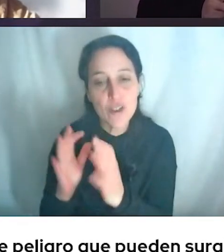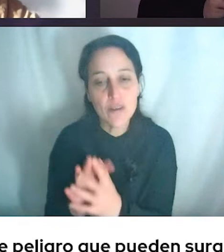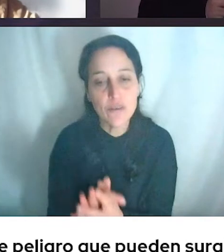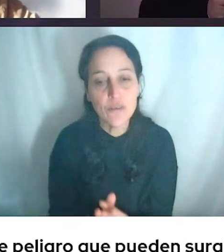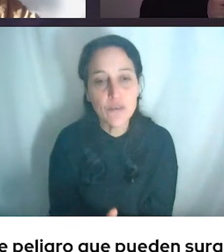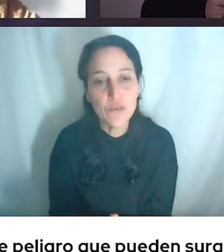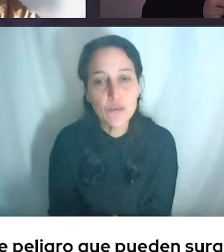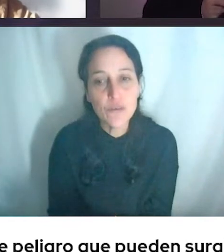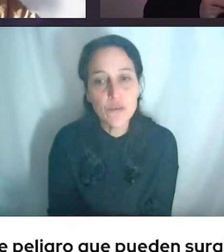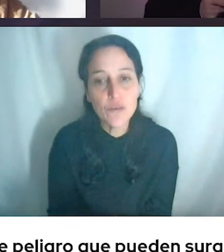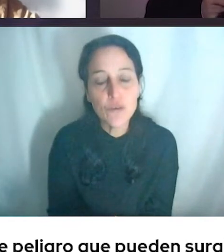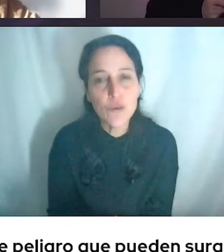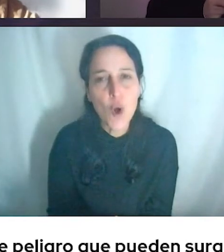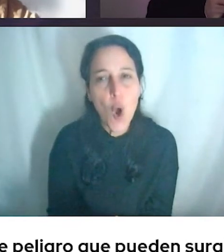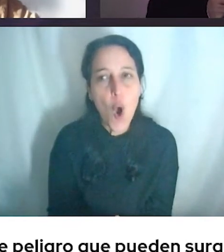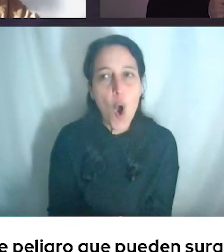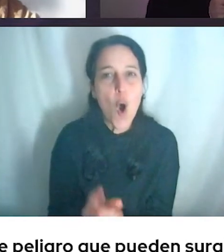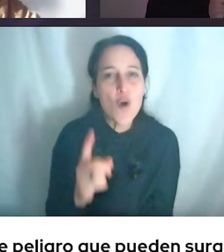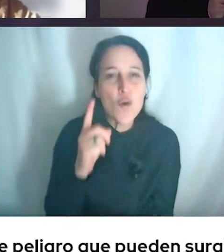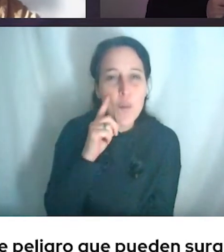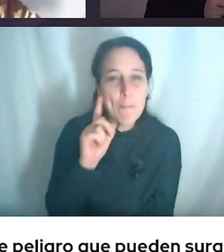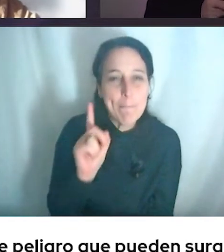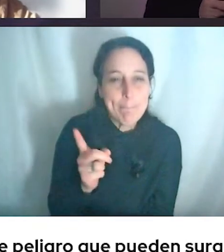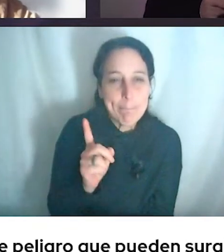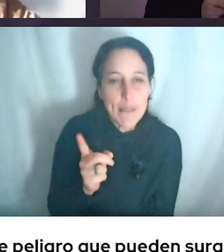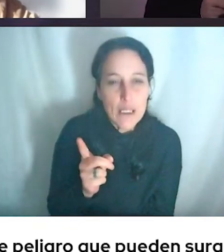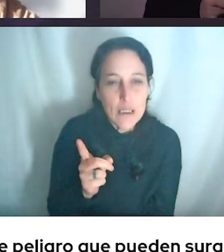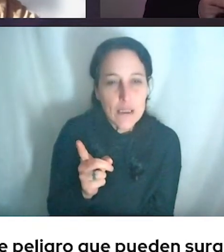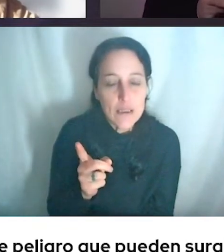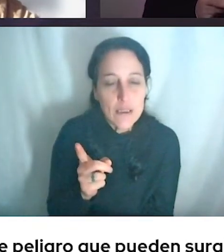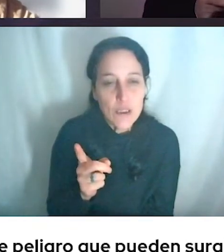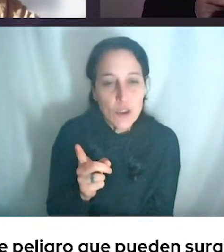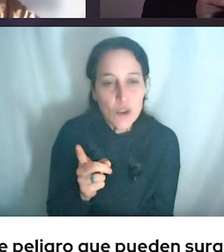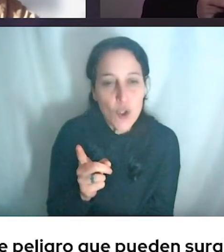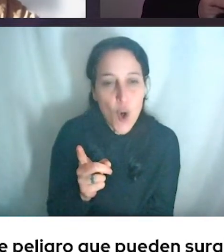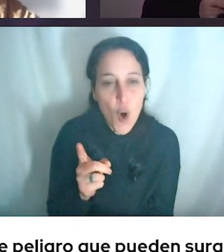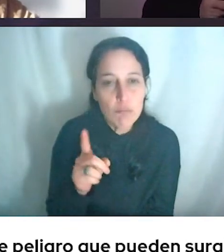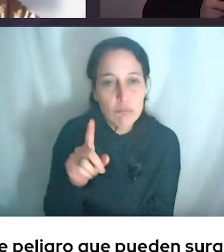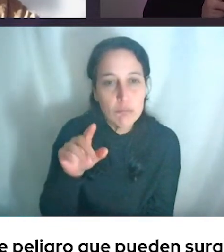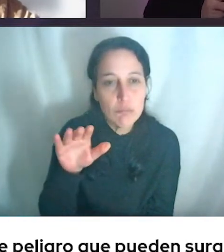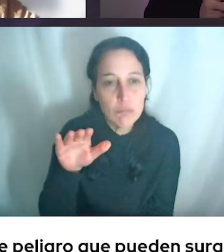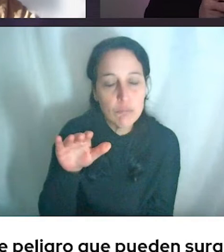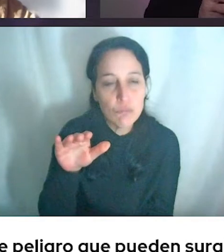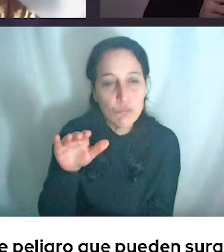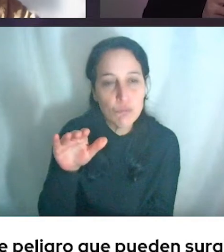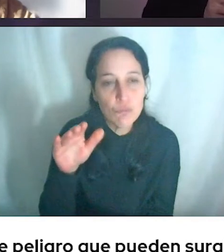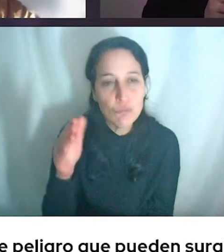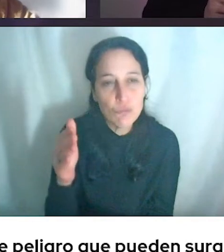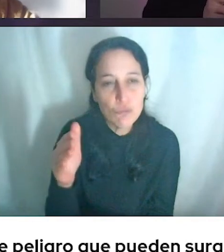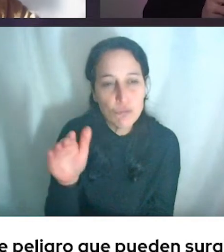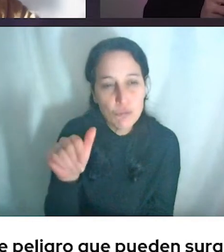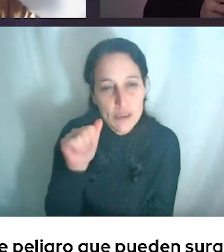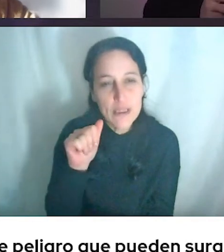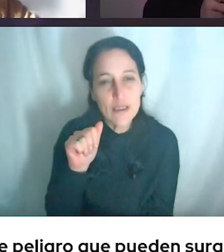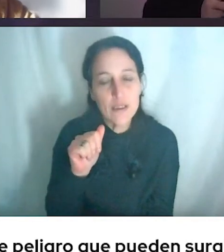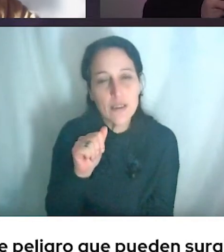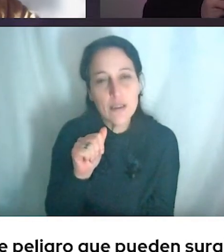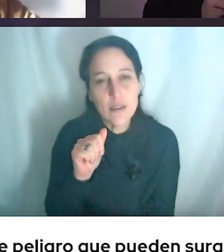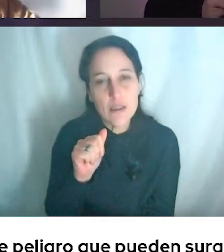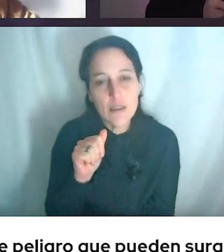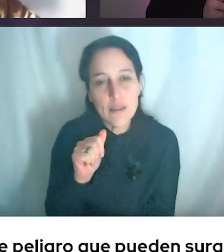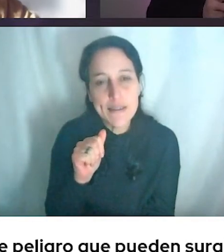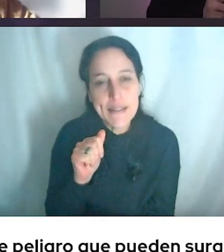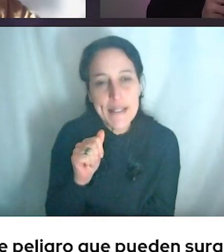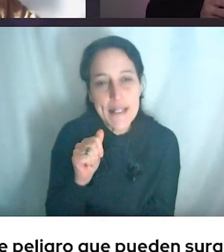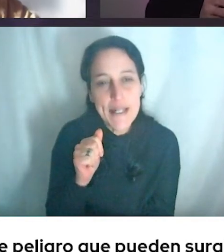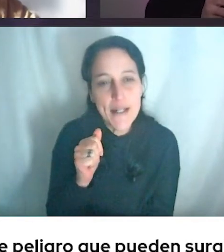que pueden traer peligro, quizás cuando uno no es dev, tienen más que ver con dimensionar